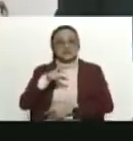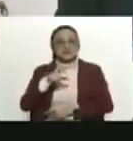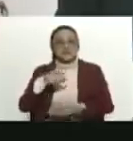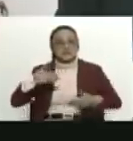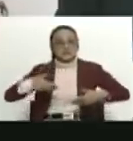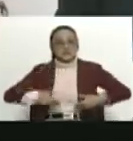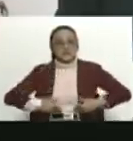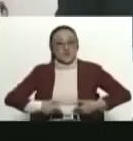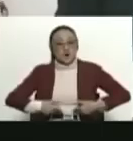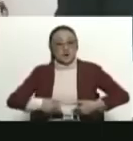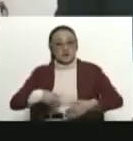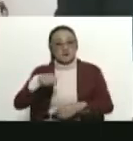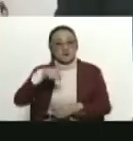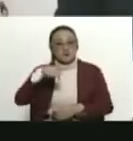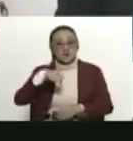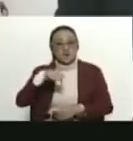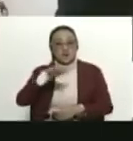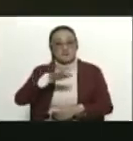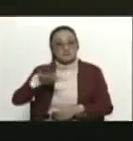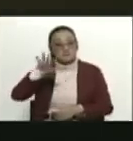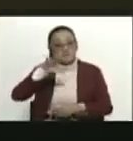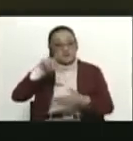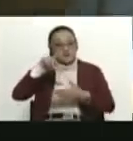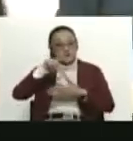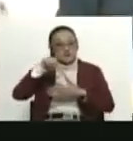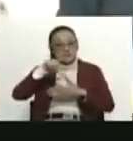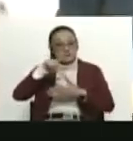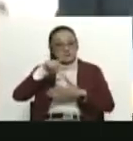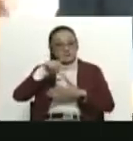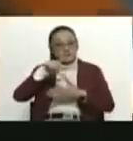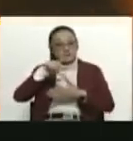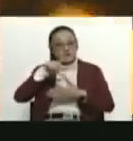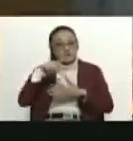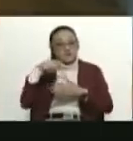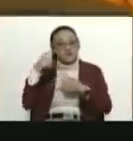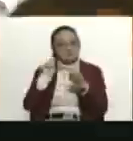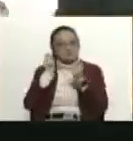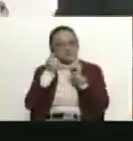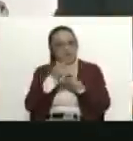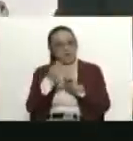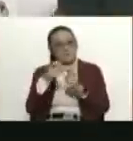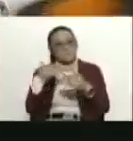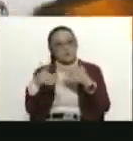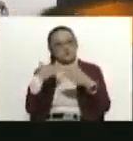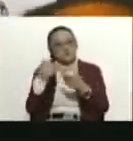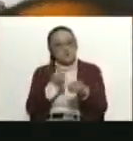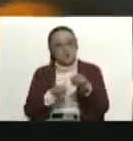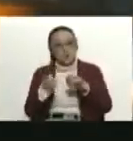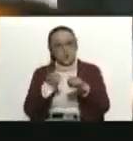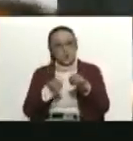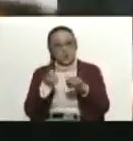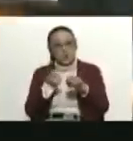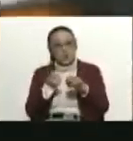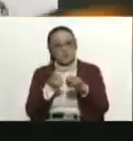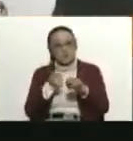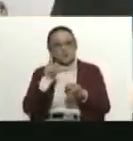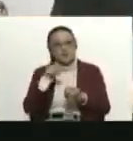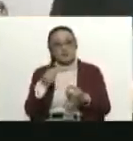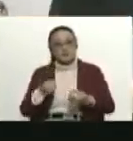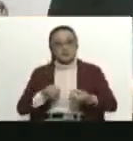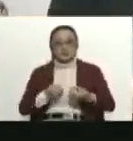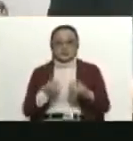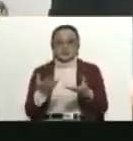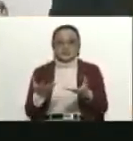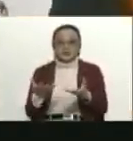esfuerzos en nuestra región latinoamericana y caribeña para diversificar nuestros procesos económicos, pero sobre todo para